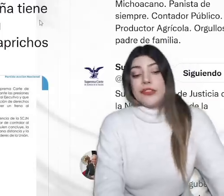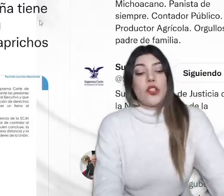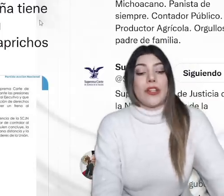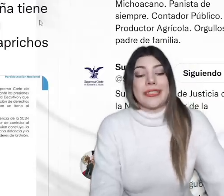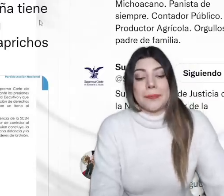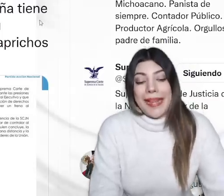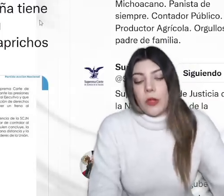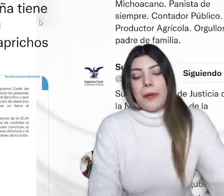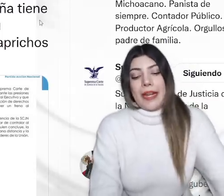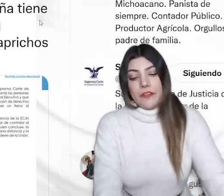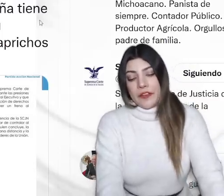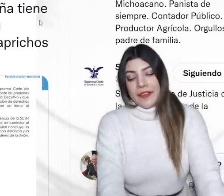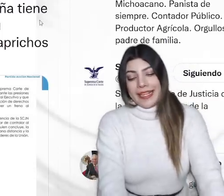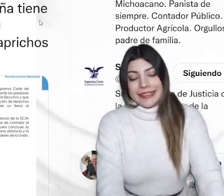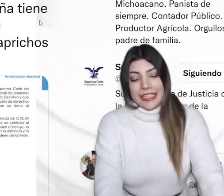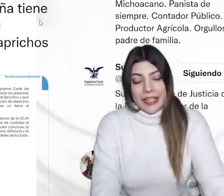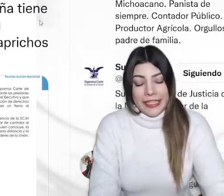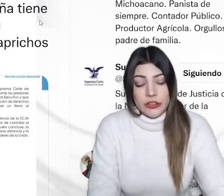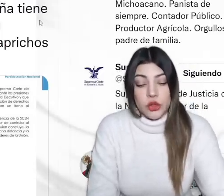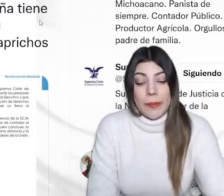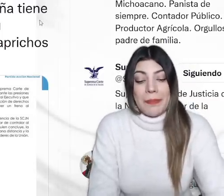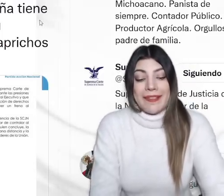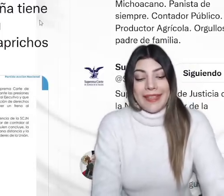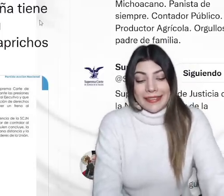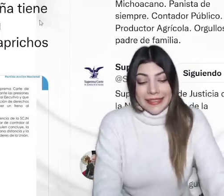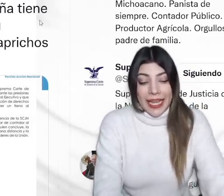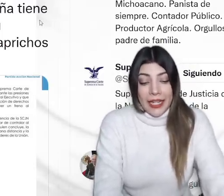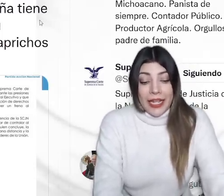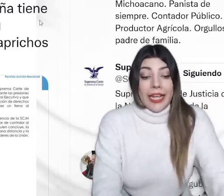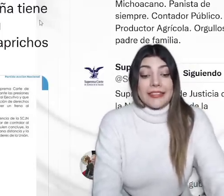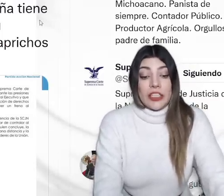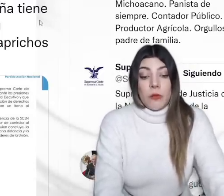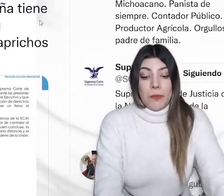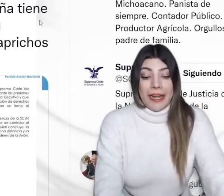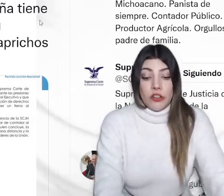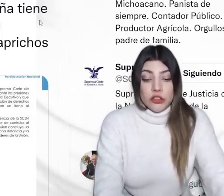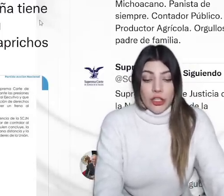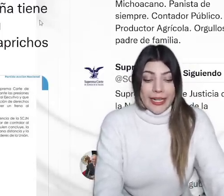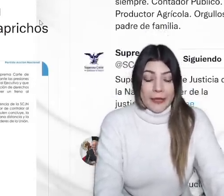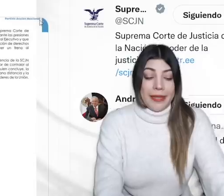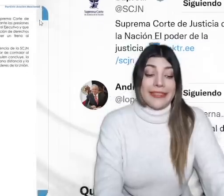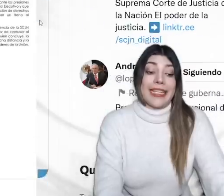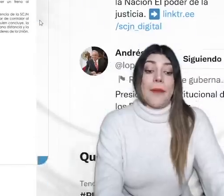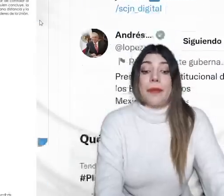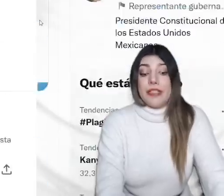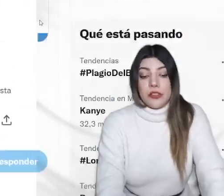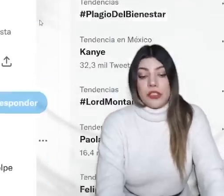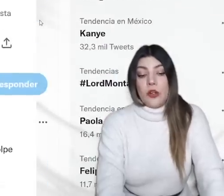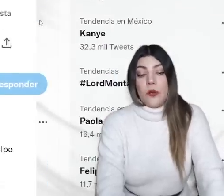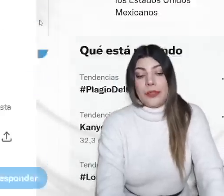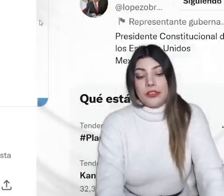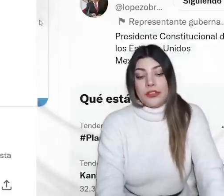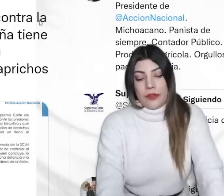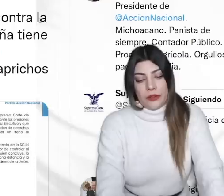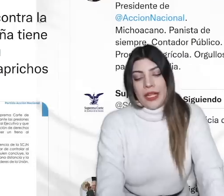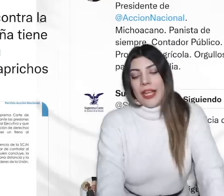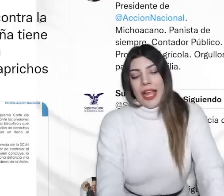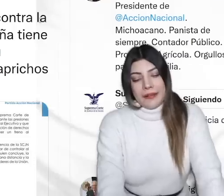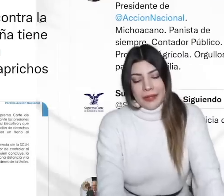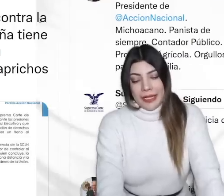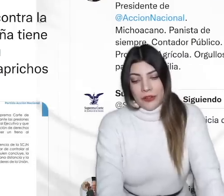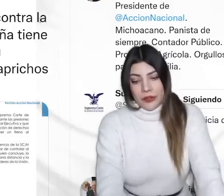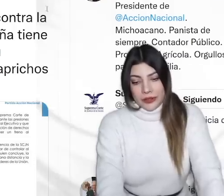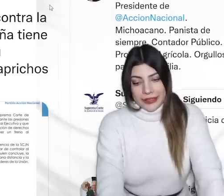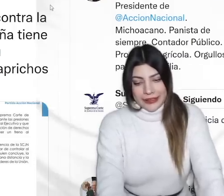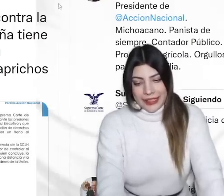tiene nuestro respaldo para defender y hacer valer su dependencia, así como para no tolerar más caprichos de López Obrador. A